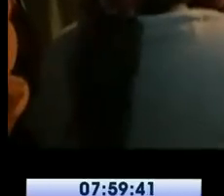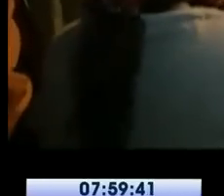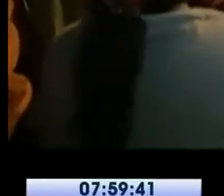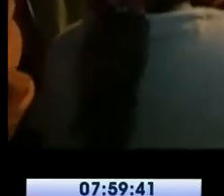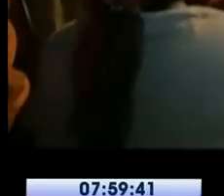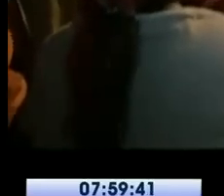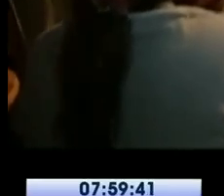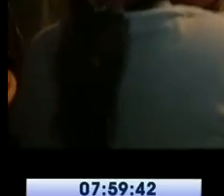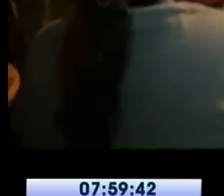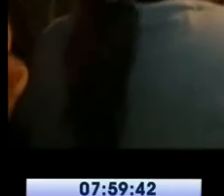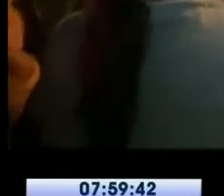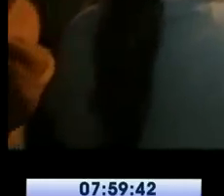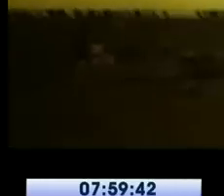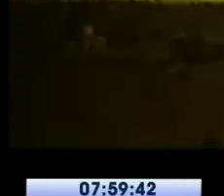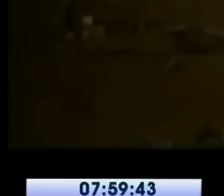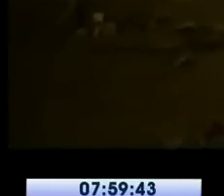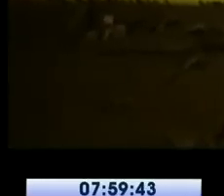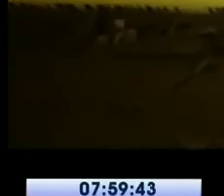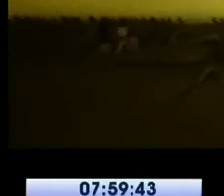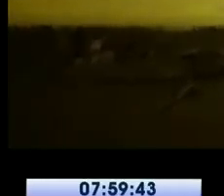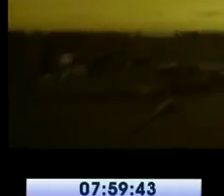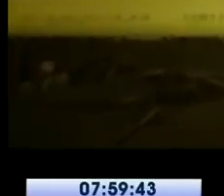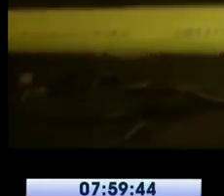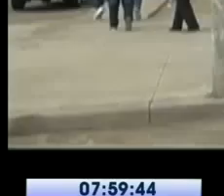por amenazas de su marido.